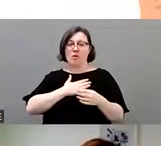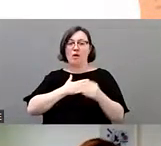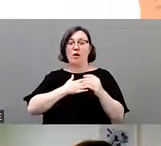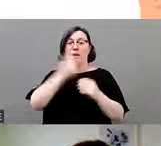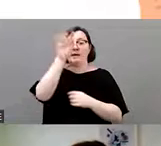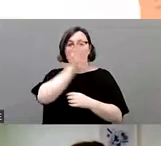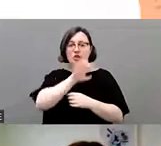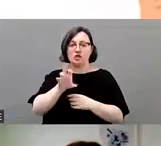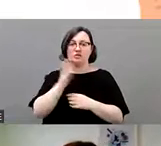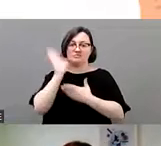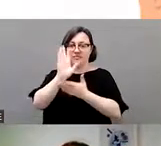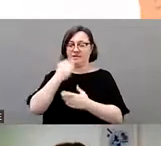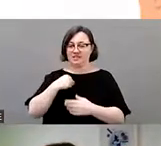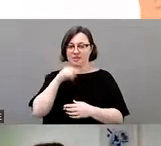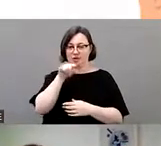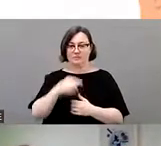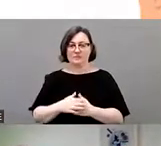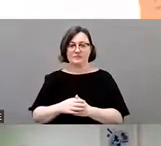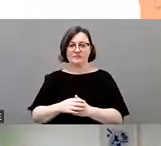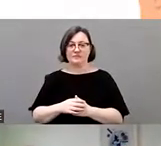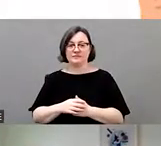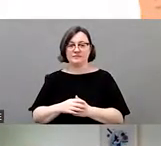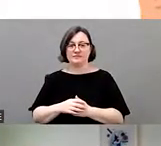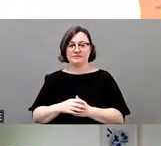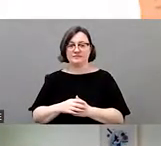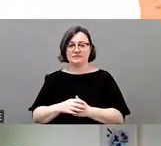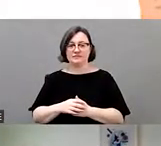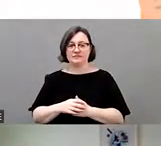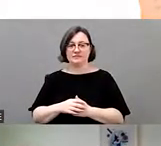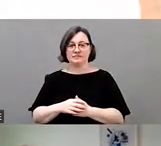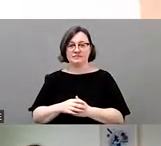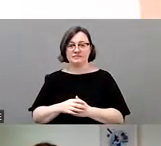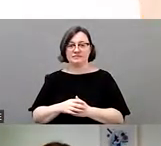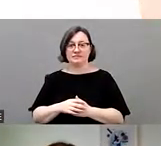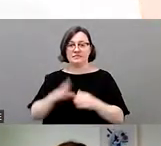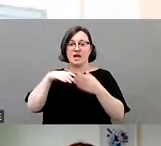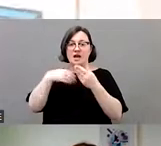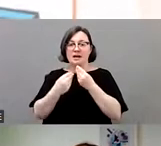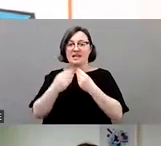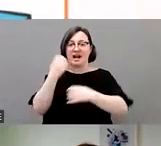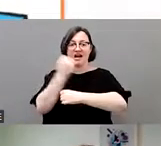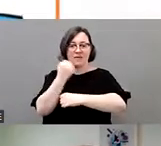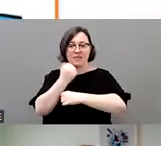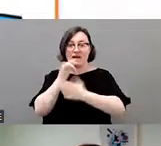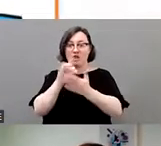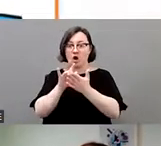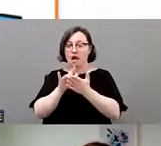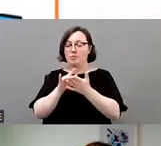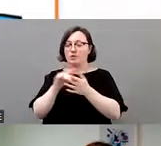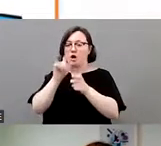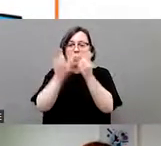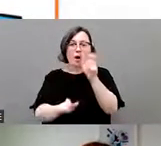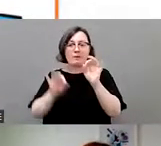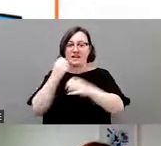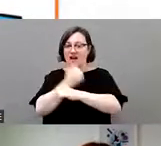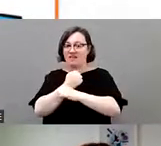que os estoy enseñando ahora. De Anne. Con material, por ejemplo, de Navidad. Llegaba Navidad, pues todo el vocabulario de